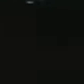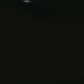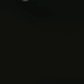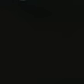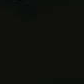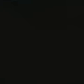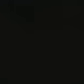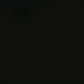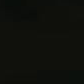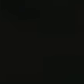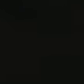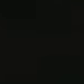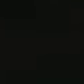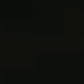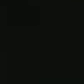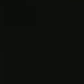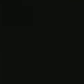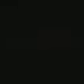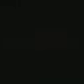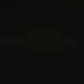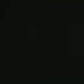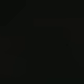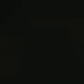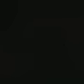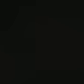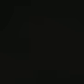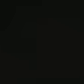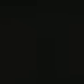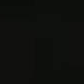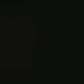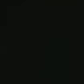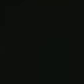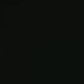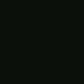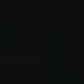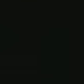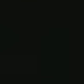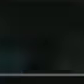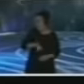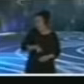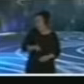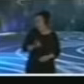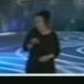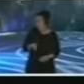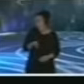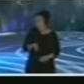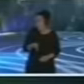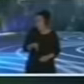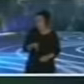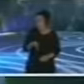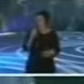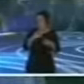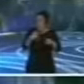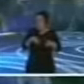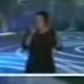¿cuánta expectación? Yo supongo que llega a través de los micrófonos de Ambiente, bueno, está llegando a través de Mírame Televisión. Hoy, Joel es el protagonista. A la hora de buscar